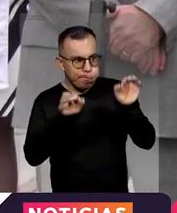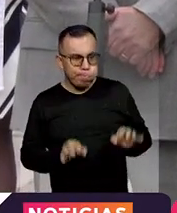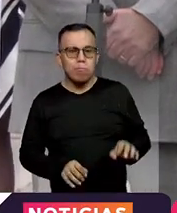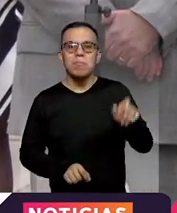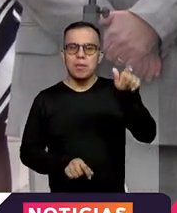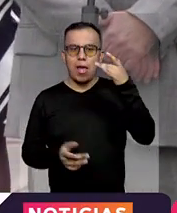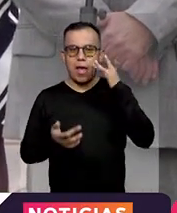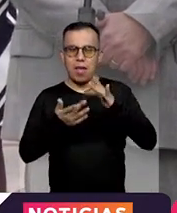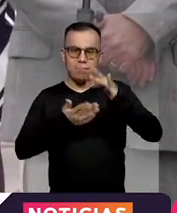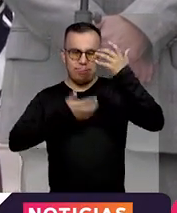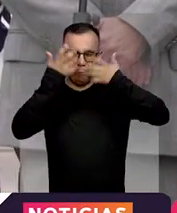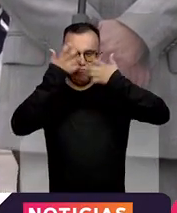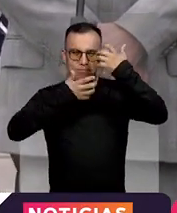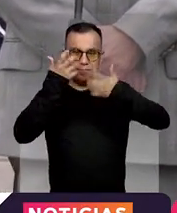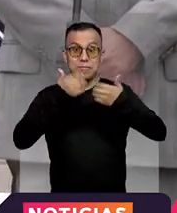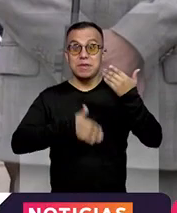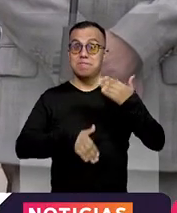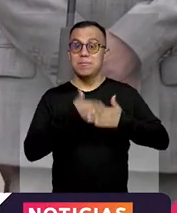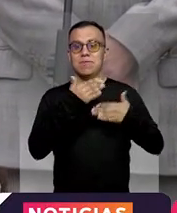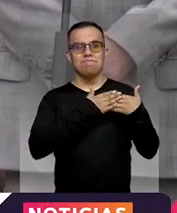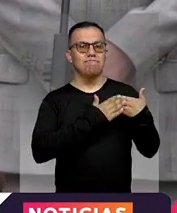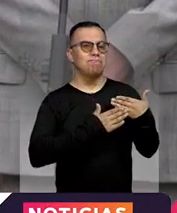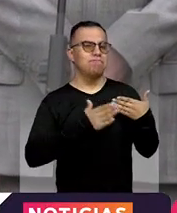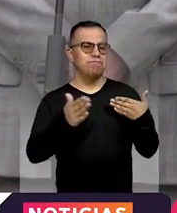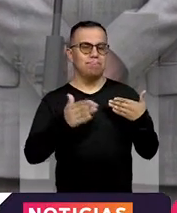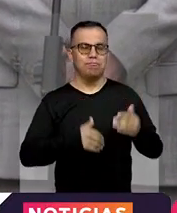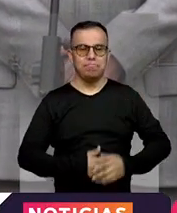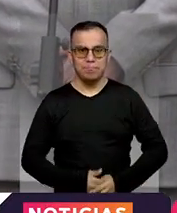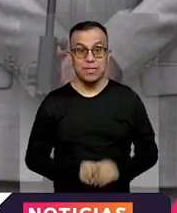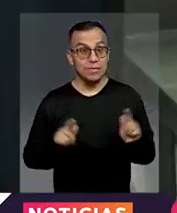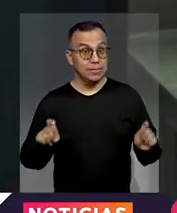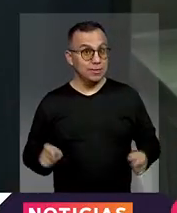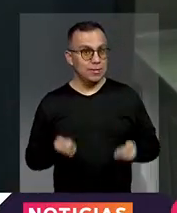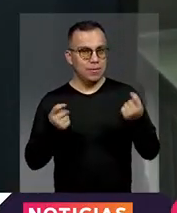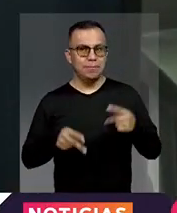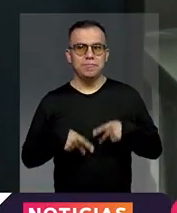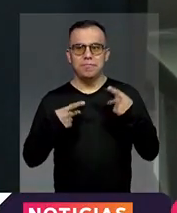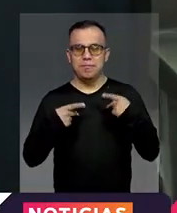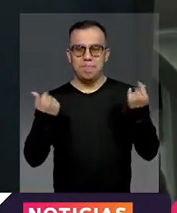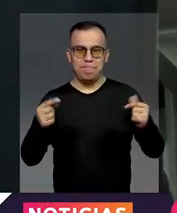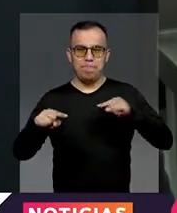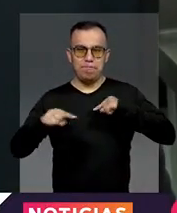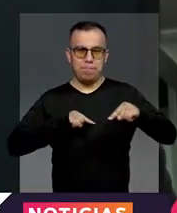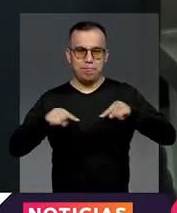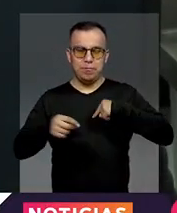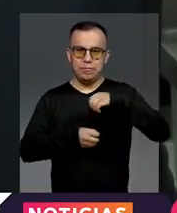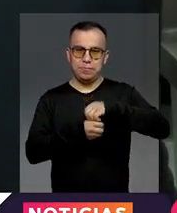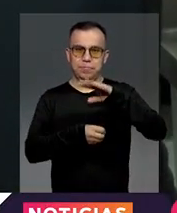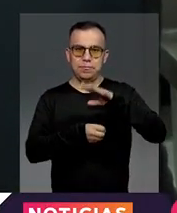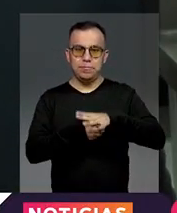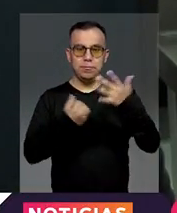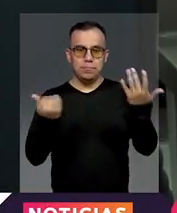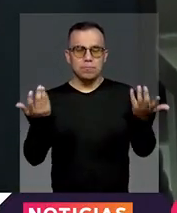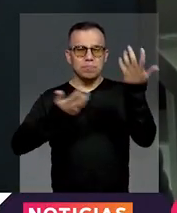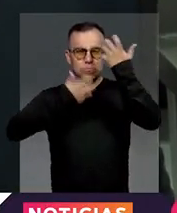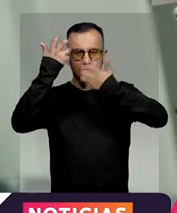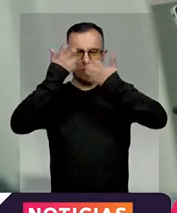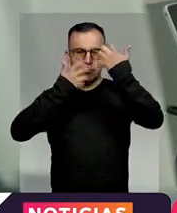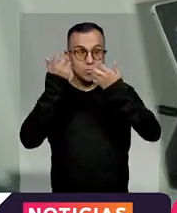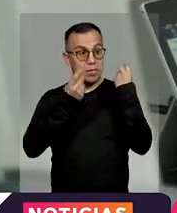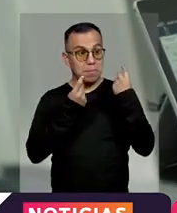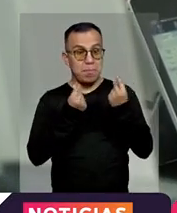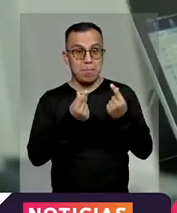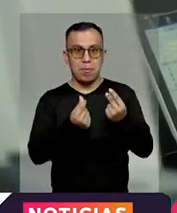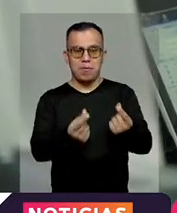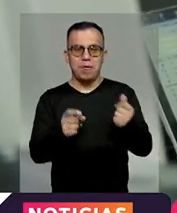Diagnosticarlo oportunamente y tratarlo bien desde el principio. Eso, por supuesto, salva vidas. La Administración Distrital manifiesta que el diagnóstico rápido es un avance